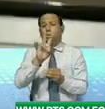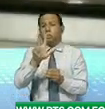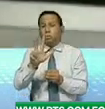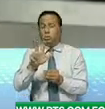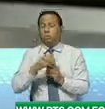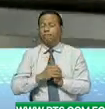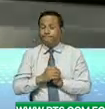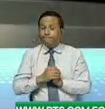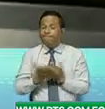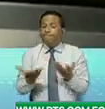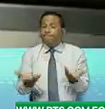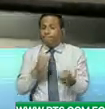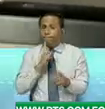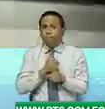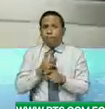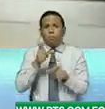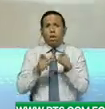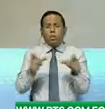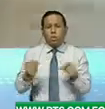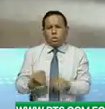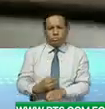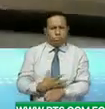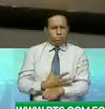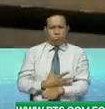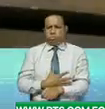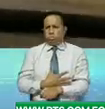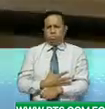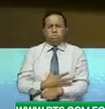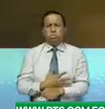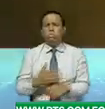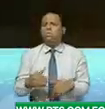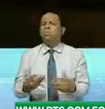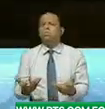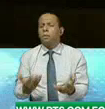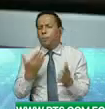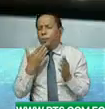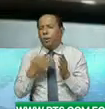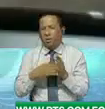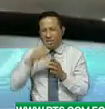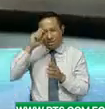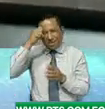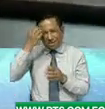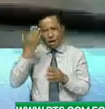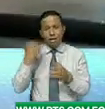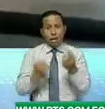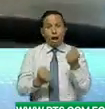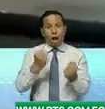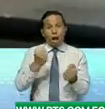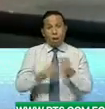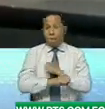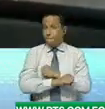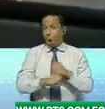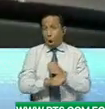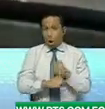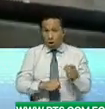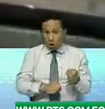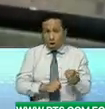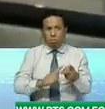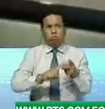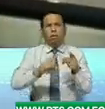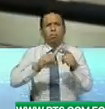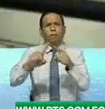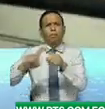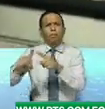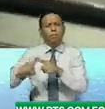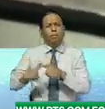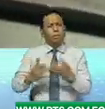y concernan a la ciudadanía, como lo que fue el tema del coche bomba, entre otras cosas. Y bueno, vamos a